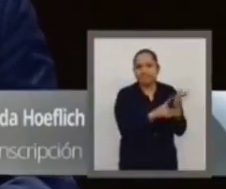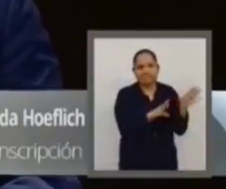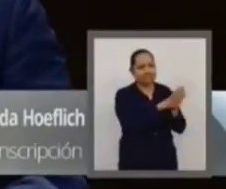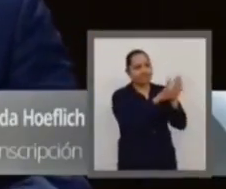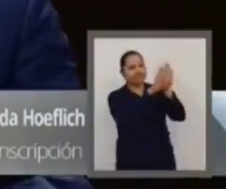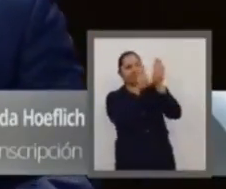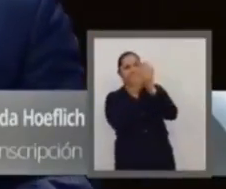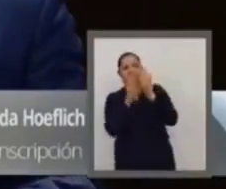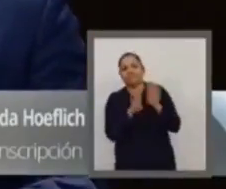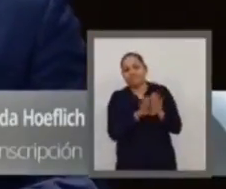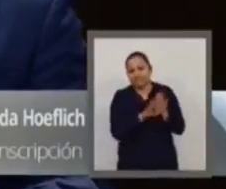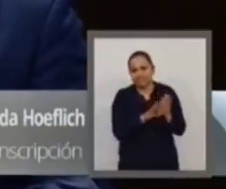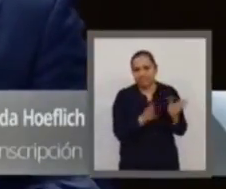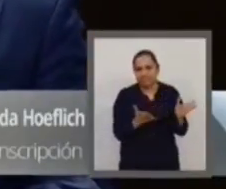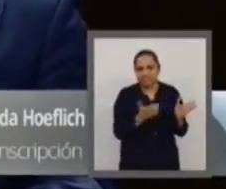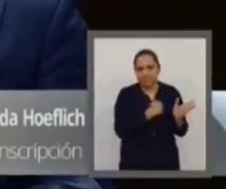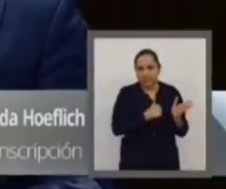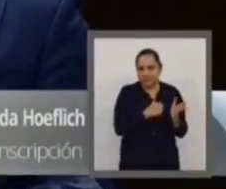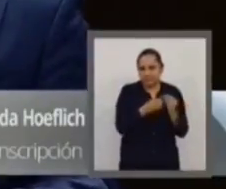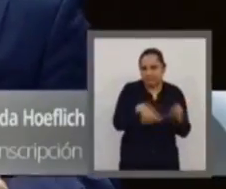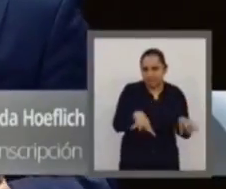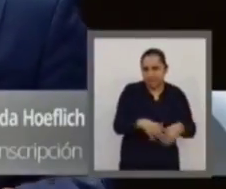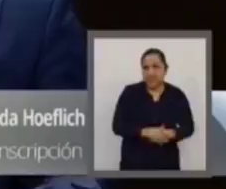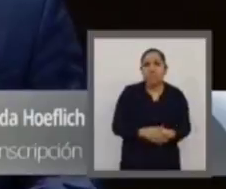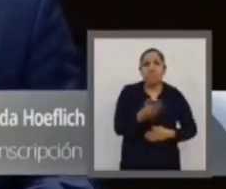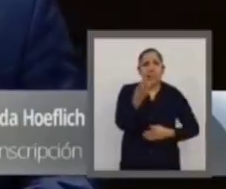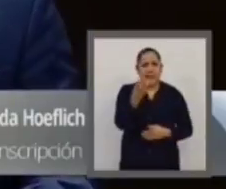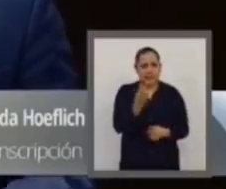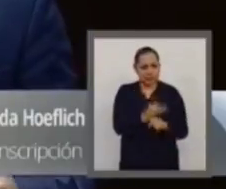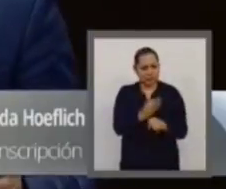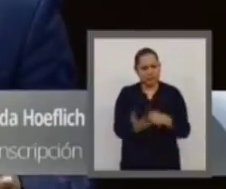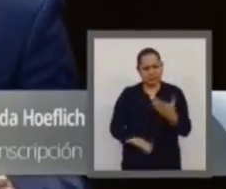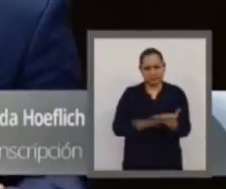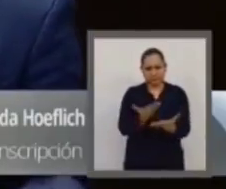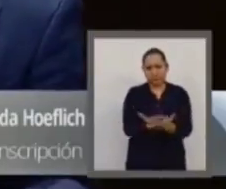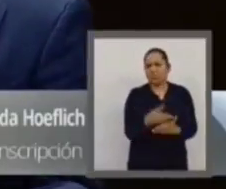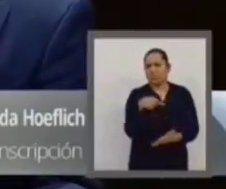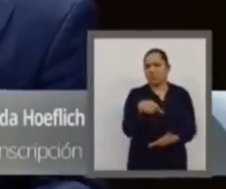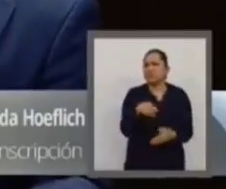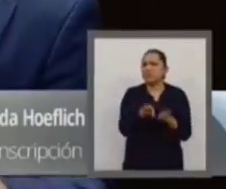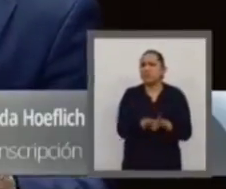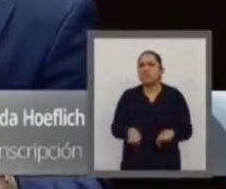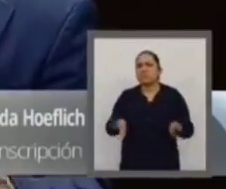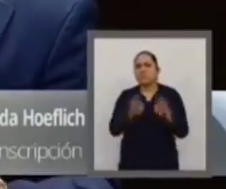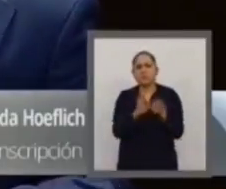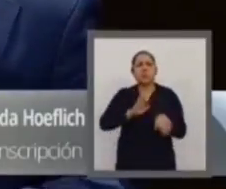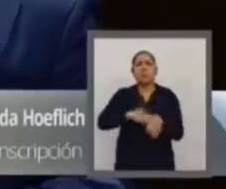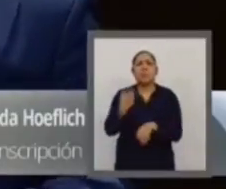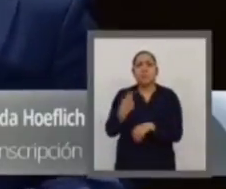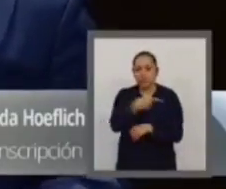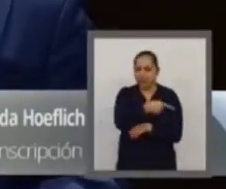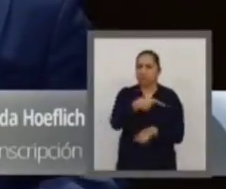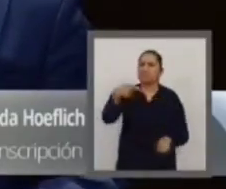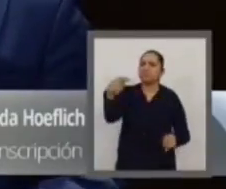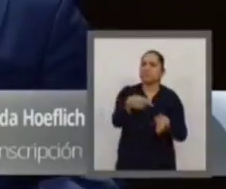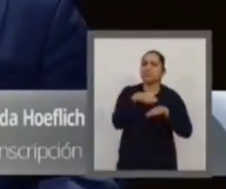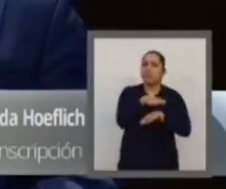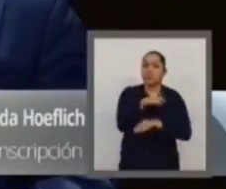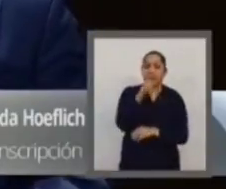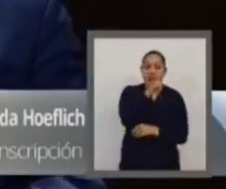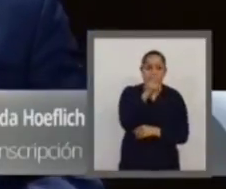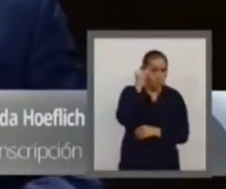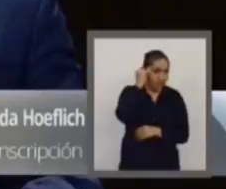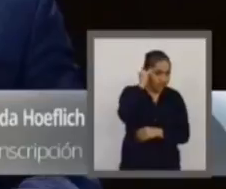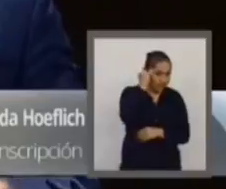porque mediante él, justamente las lenguas indígenas deberán ser tratadas por la recién creada Secretaría